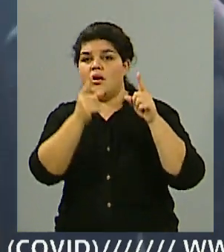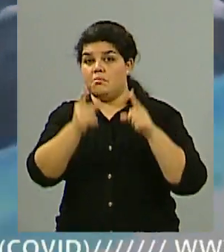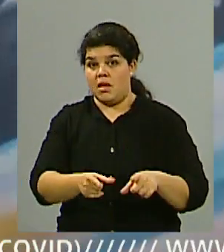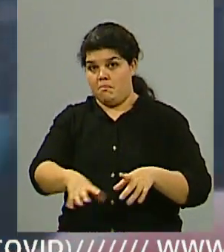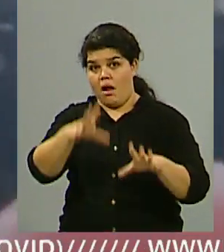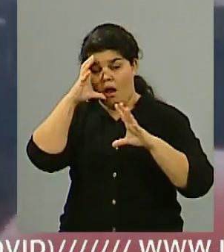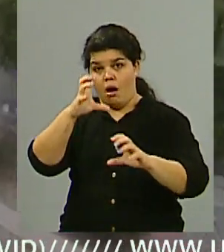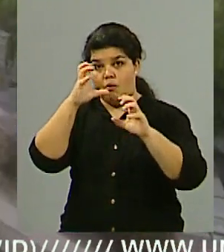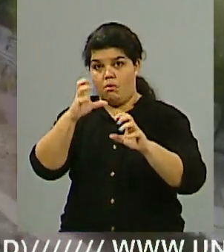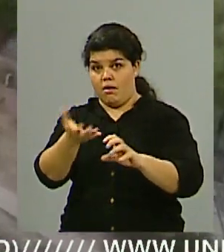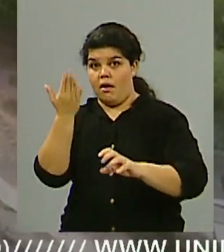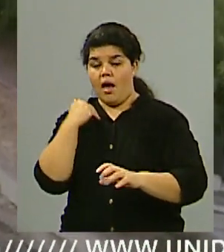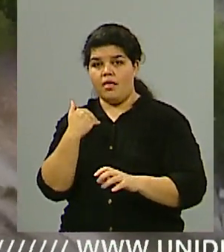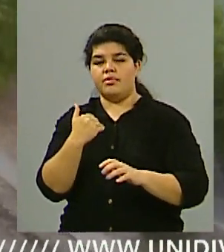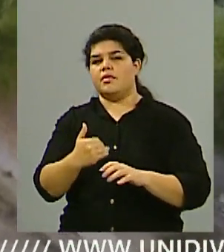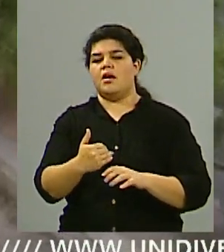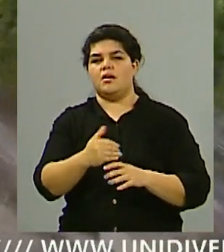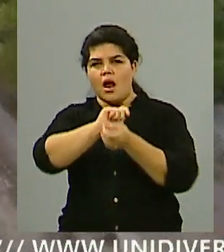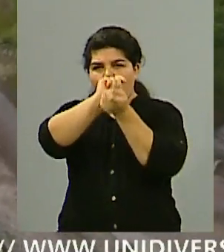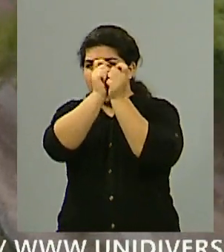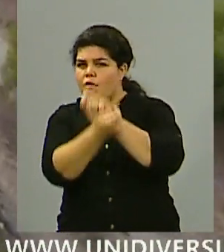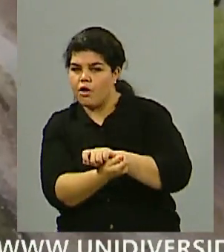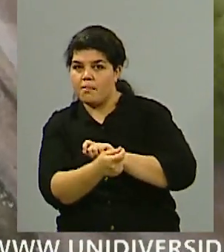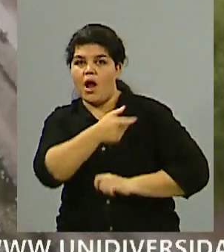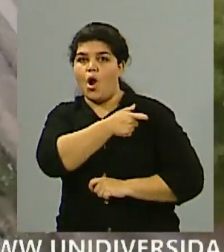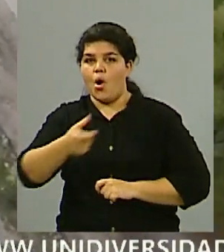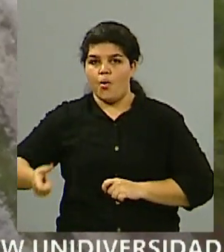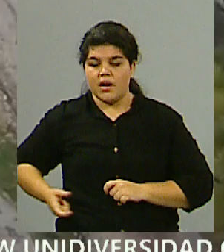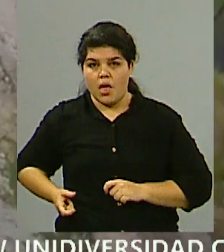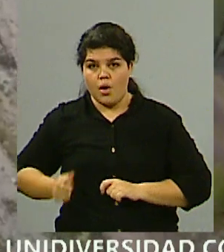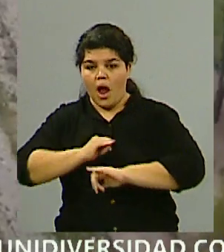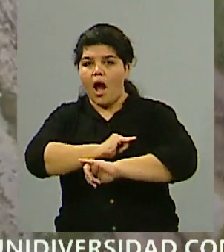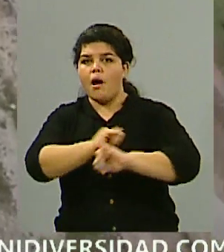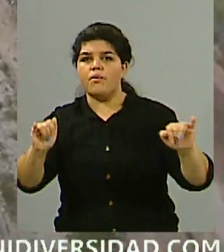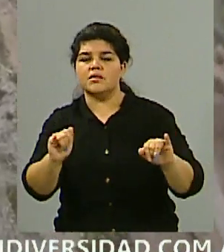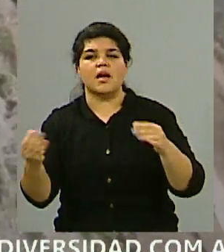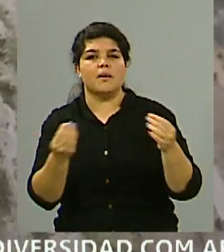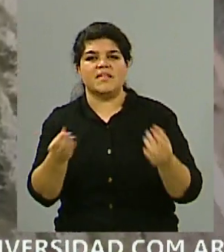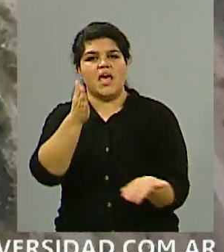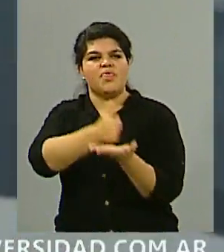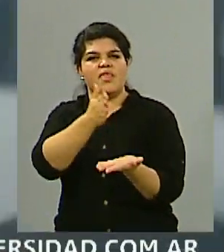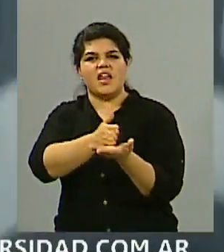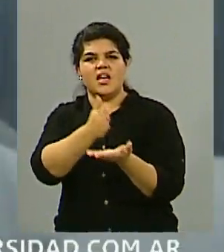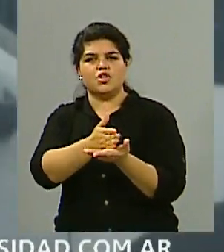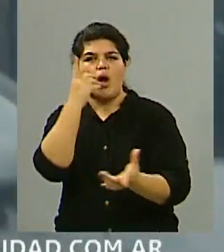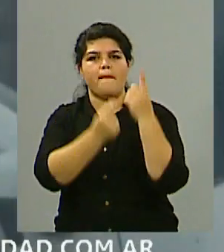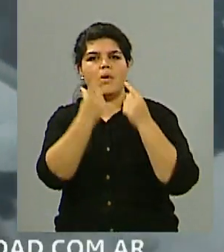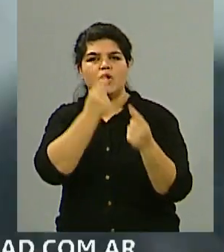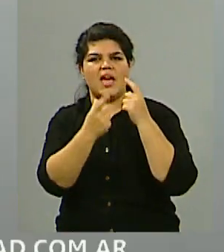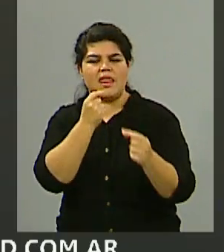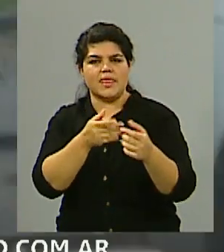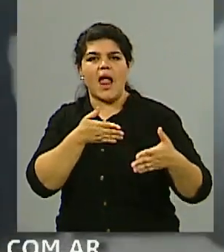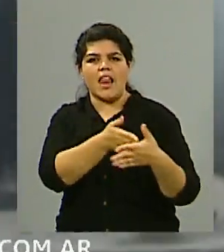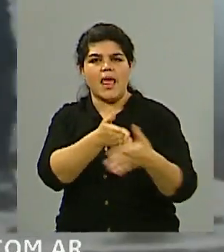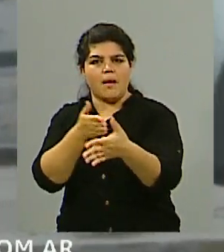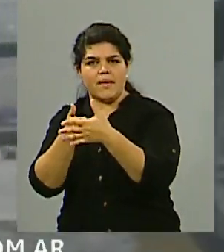el gobernador de alguna manera lo que ha hecho es, por un lado, limitar el derecho a protesta, por el otro también se lo acusa